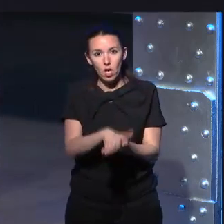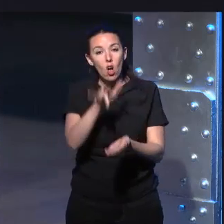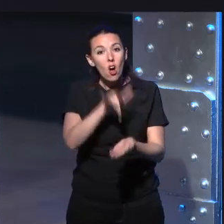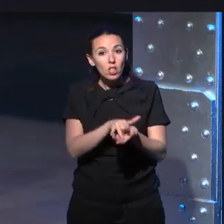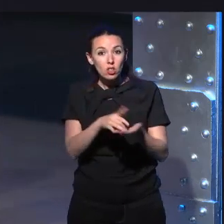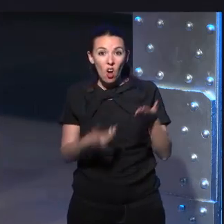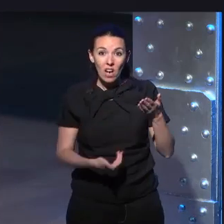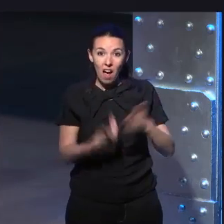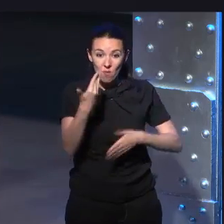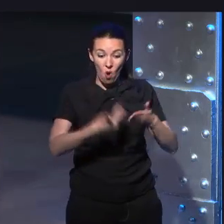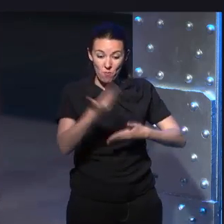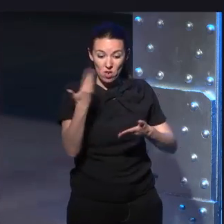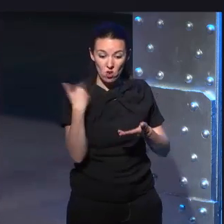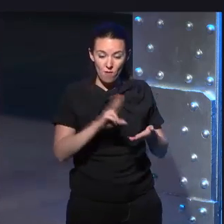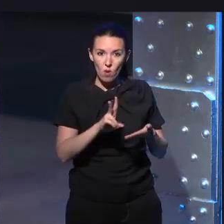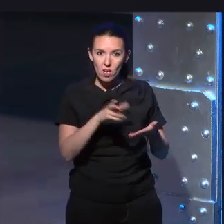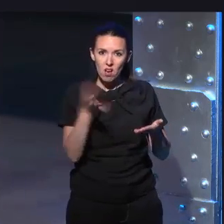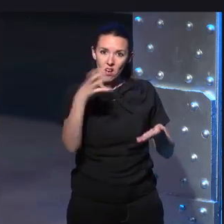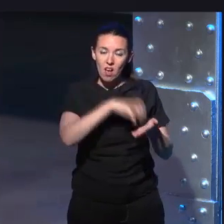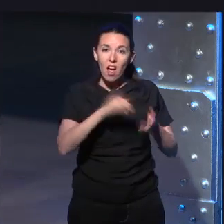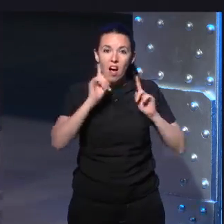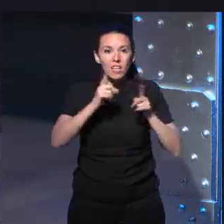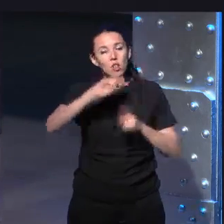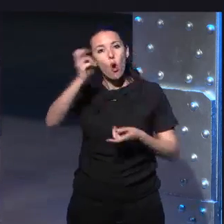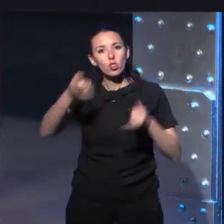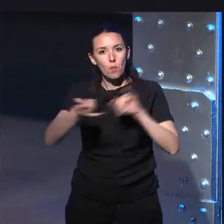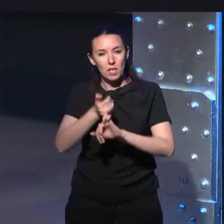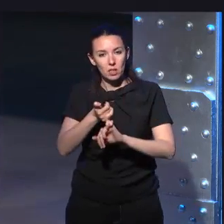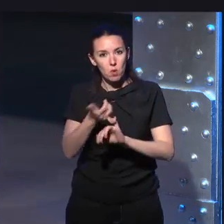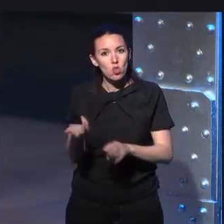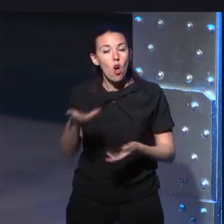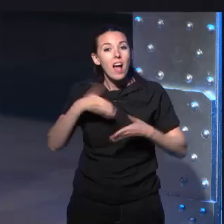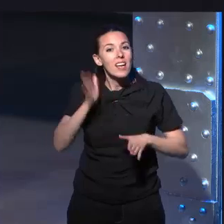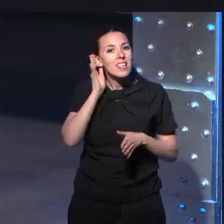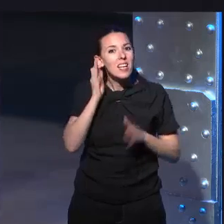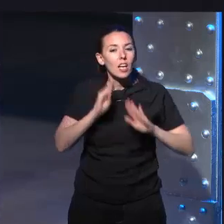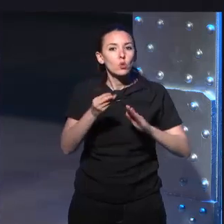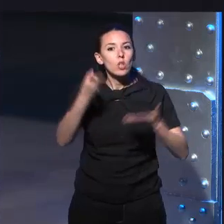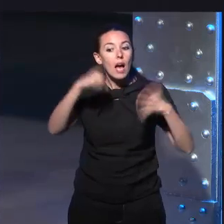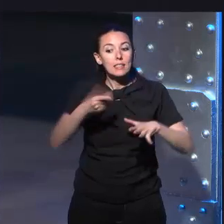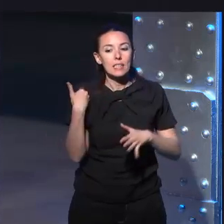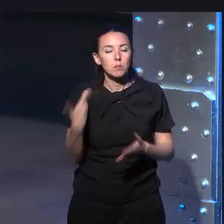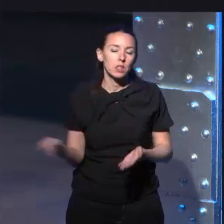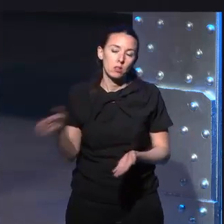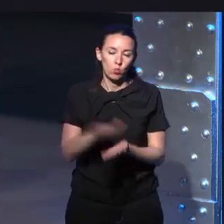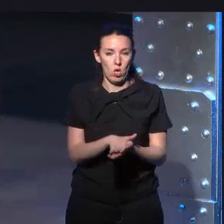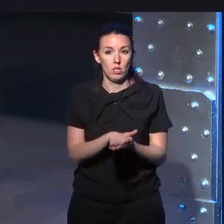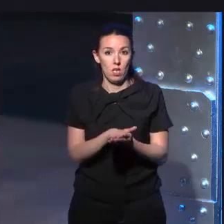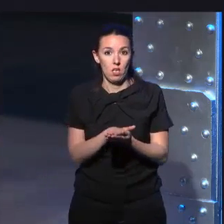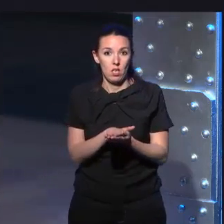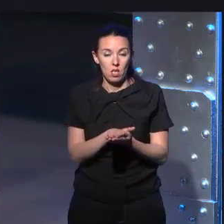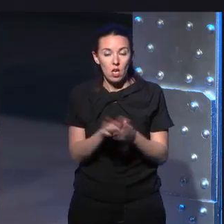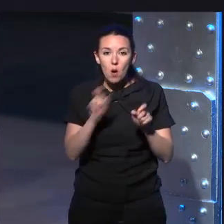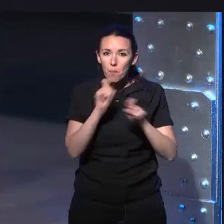mismo diario, en La Vanguardia, que contaban el caso de otro matrimonio, que han perdido a su hija hace 6 meses. Y el periodista le preguntaba a